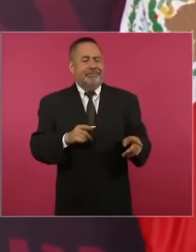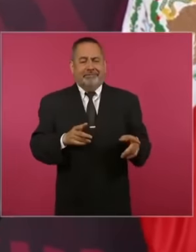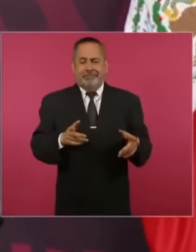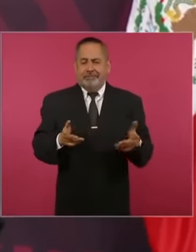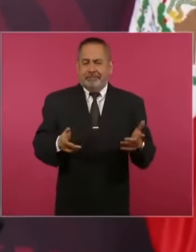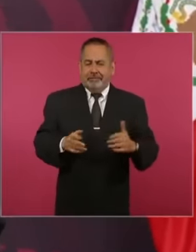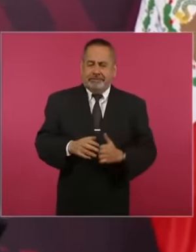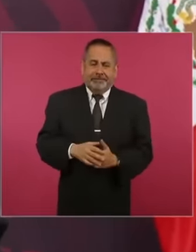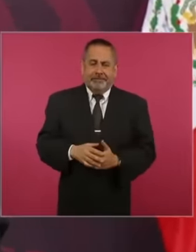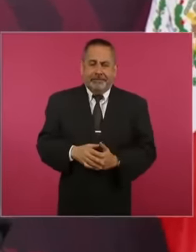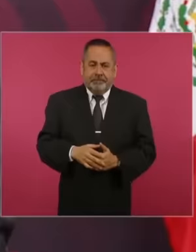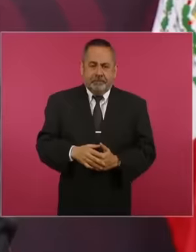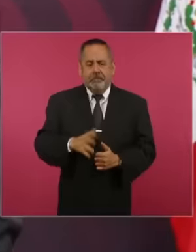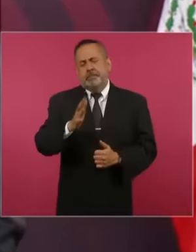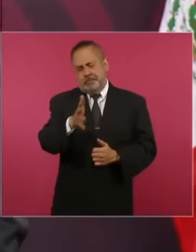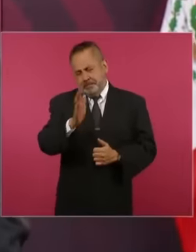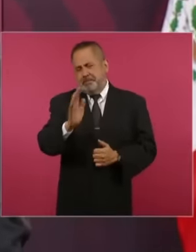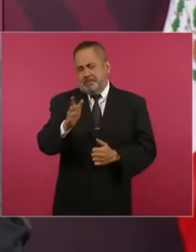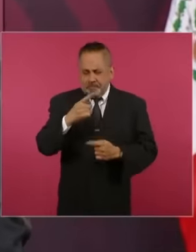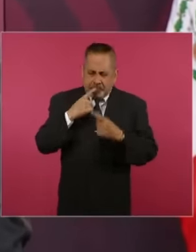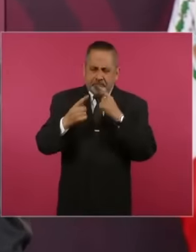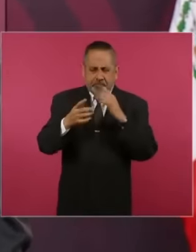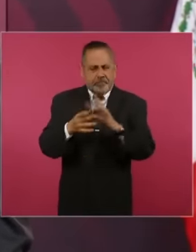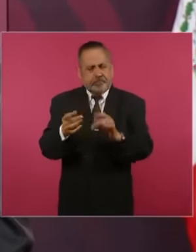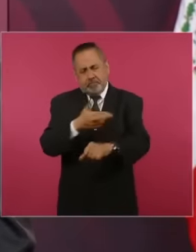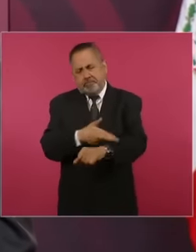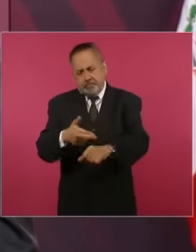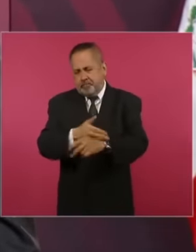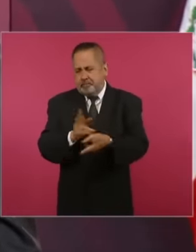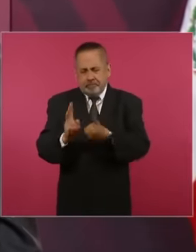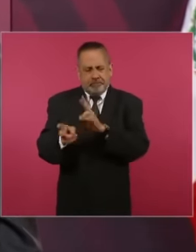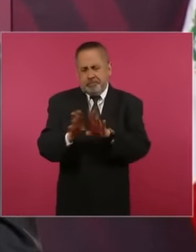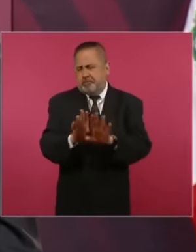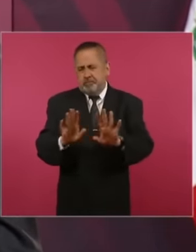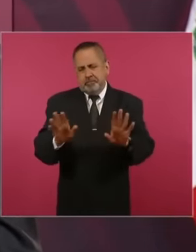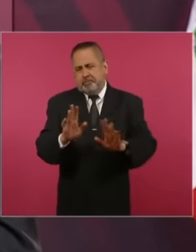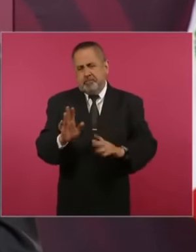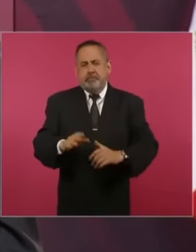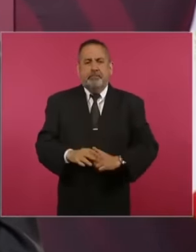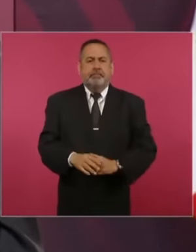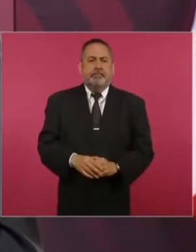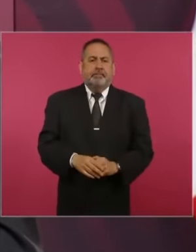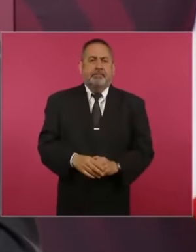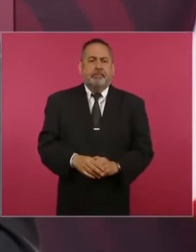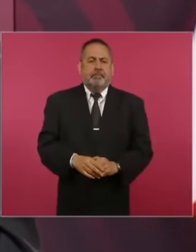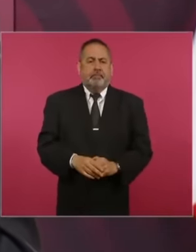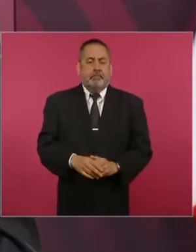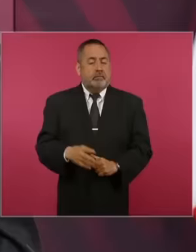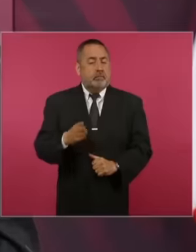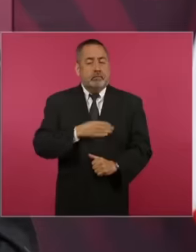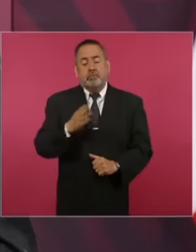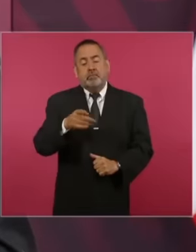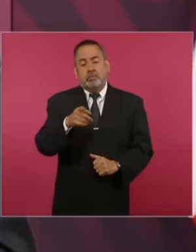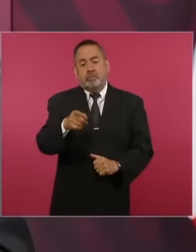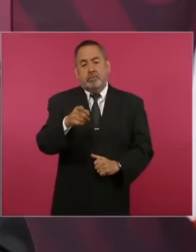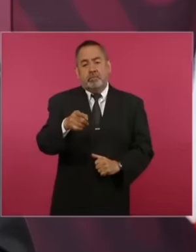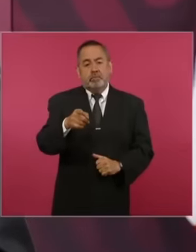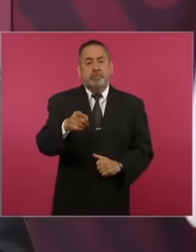Ya se ha tratado este asunto. Qué bueno que